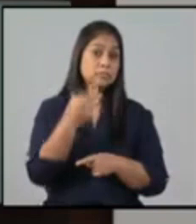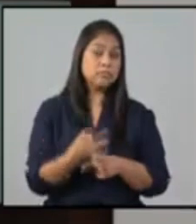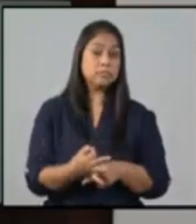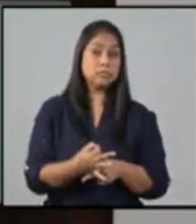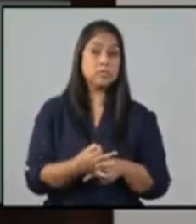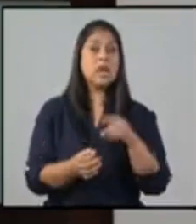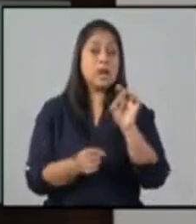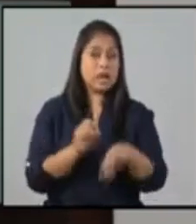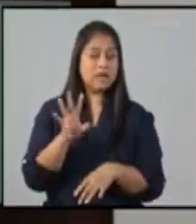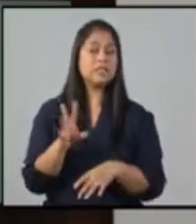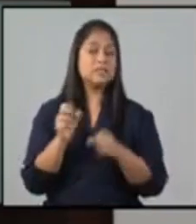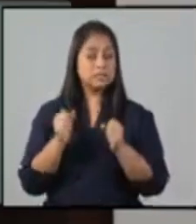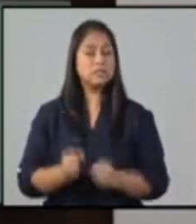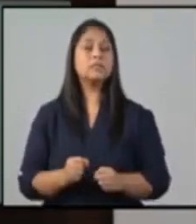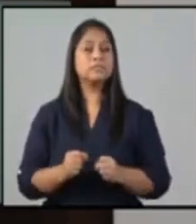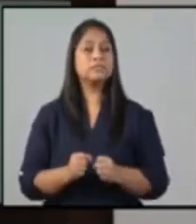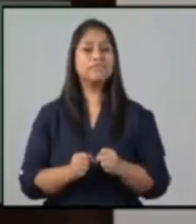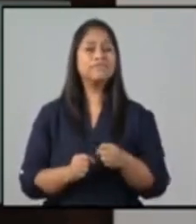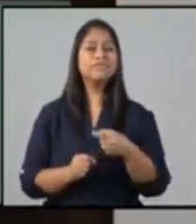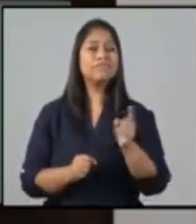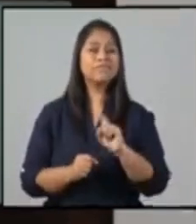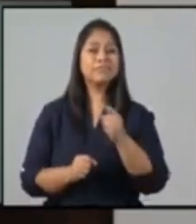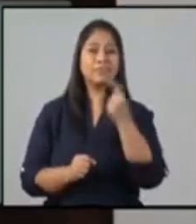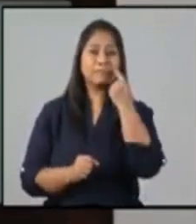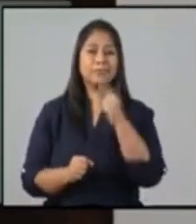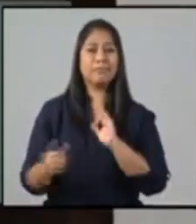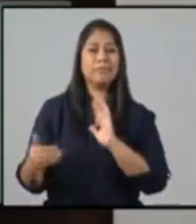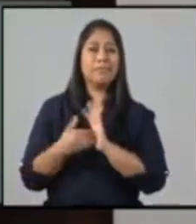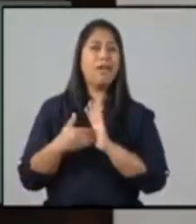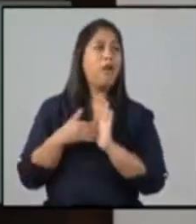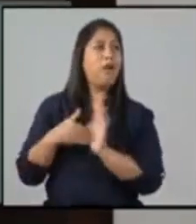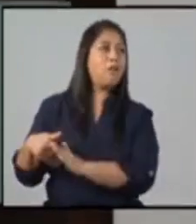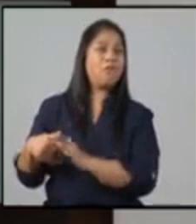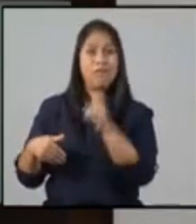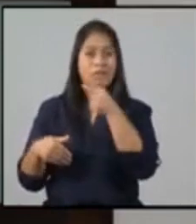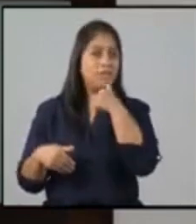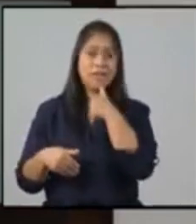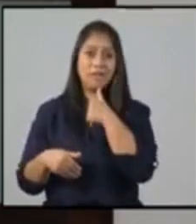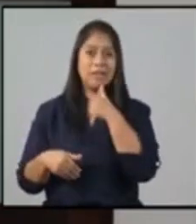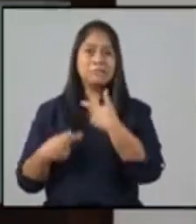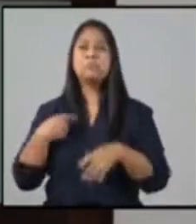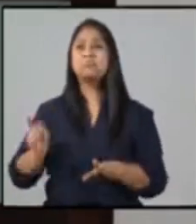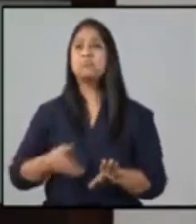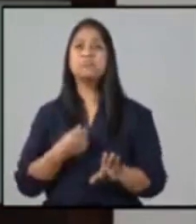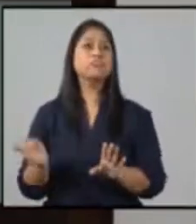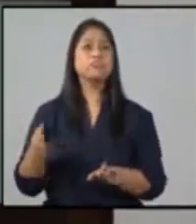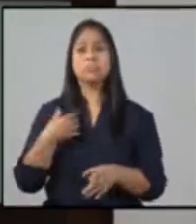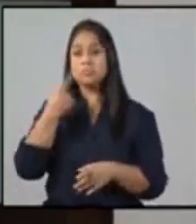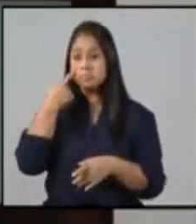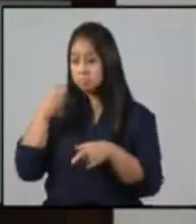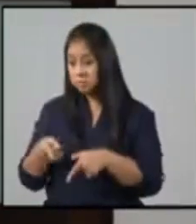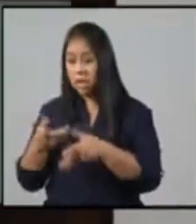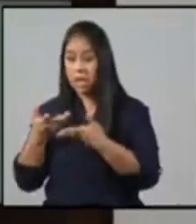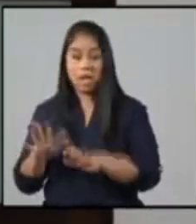a veces dura. Con lo cual no es un país que te puede dejar indiferente, no es un país cualquiera que uno dice, bueno, voy por ahí, me quedo un rato y